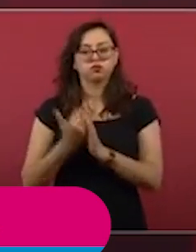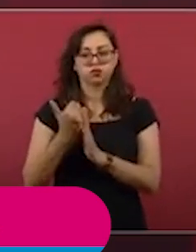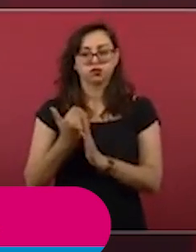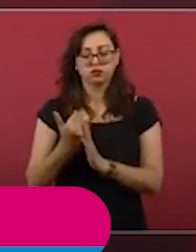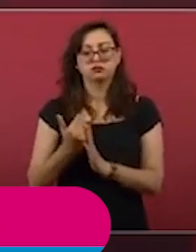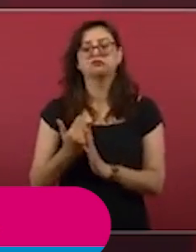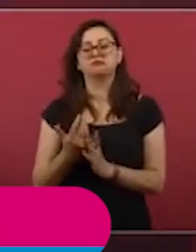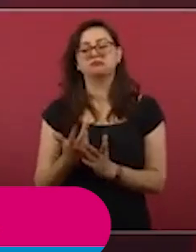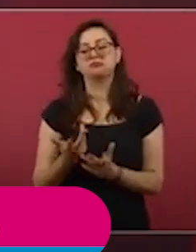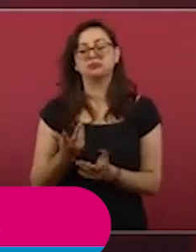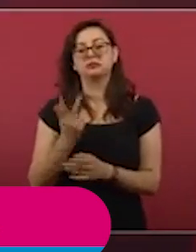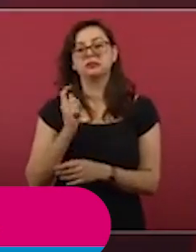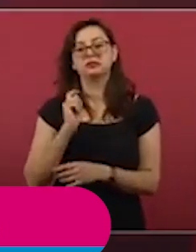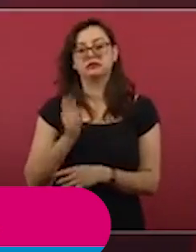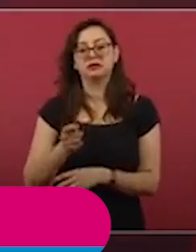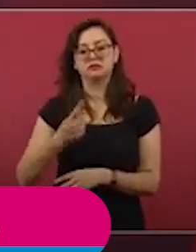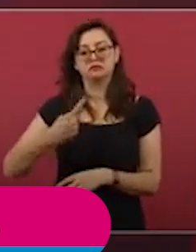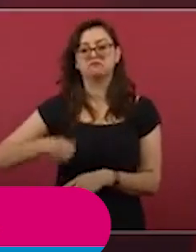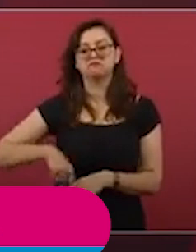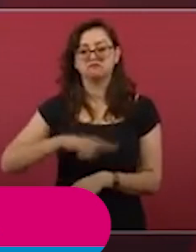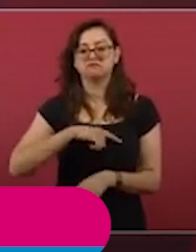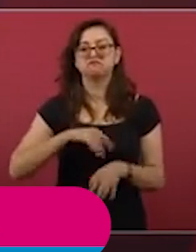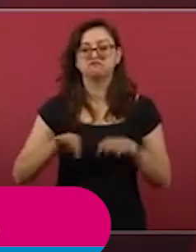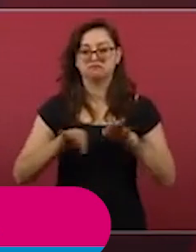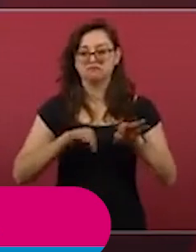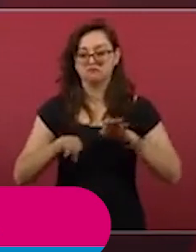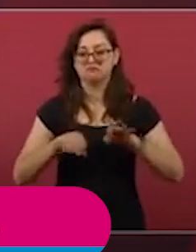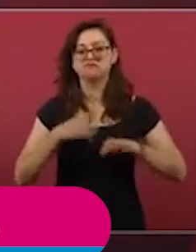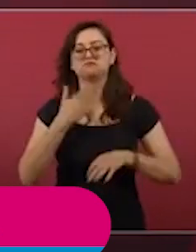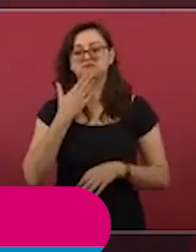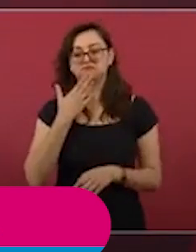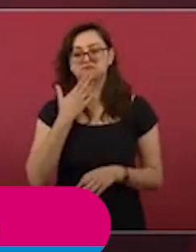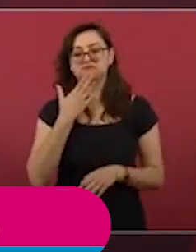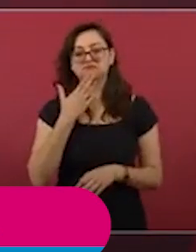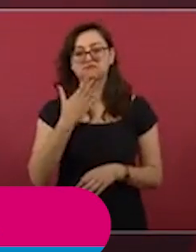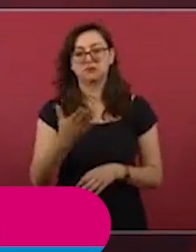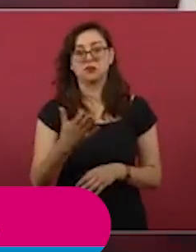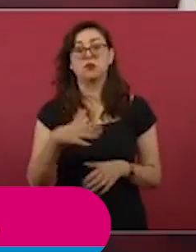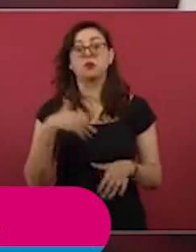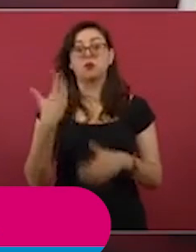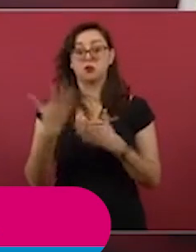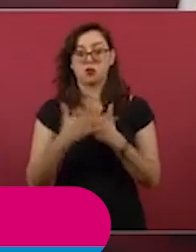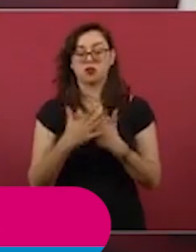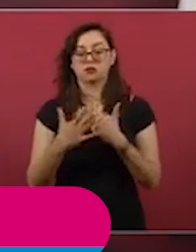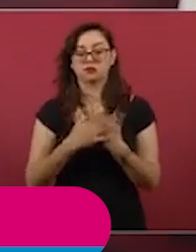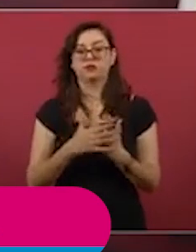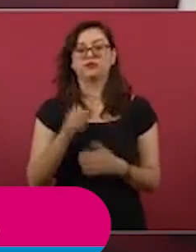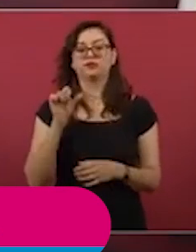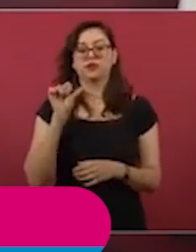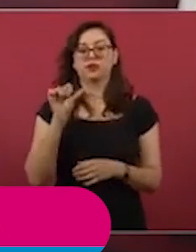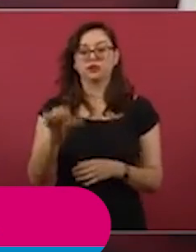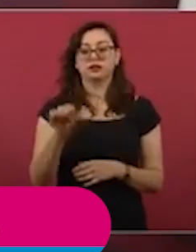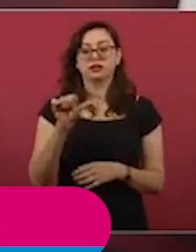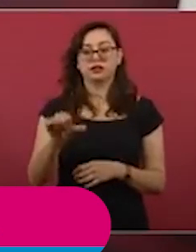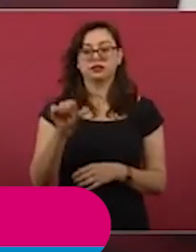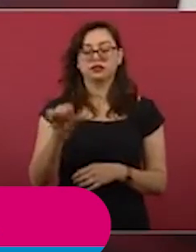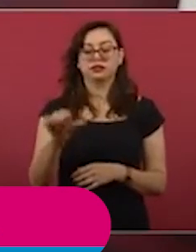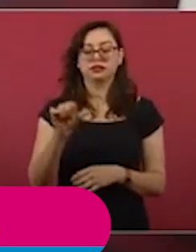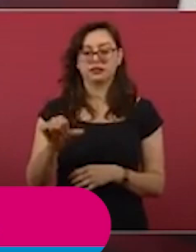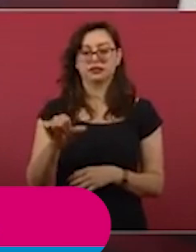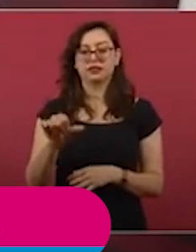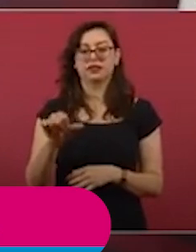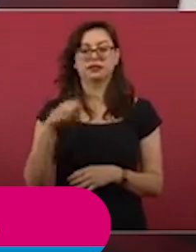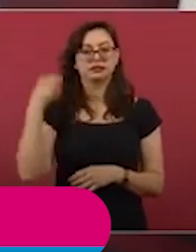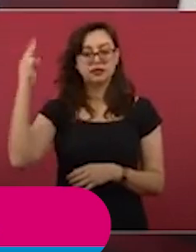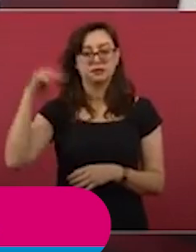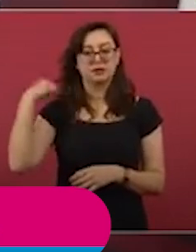bien. Todo esto se va a exponer aquí el día 16, va a estar aquí el director de